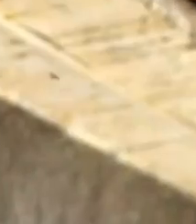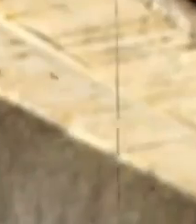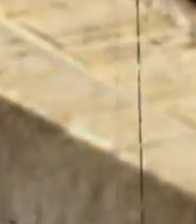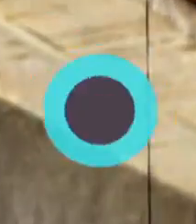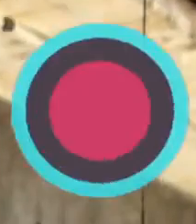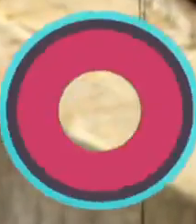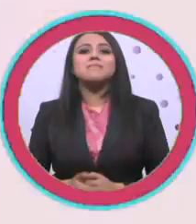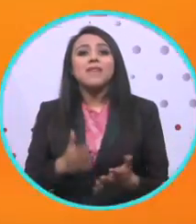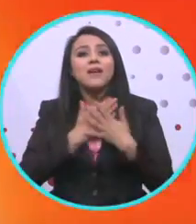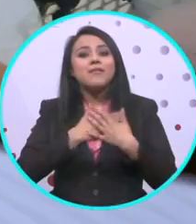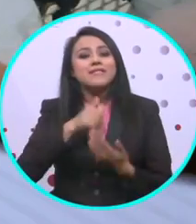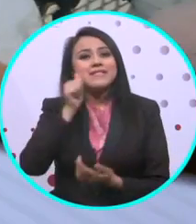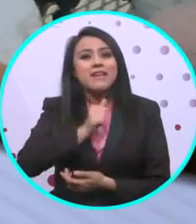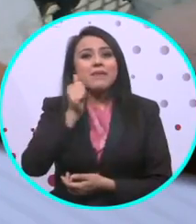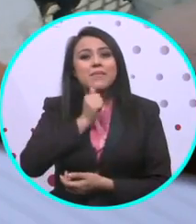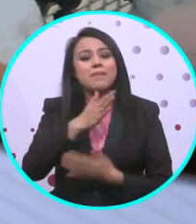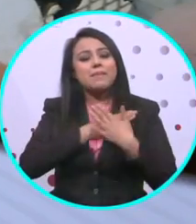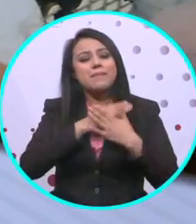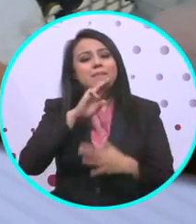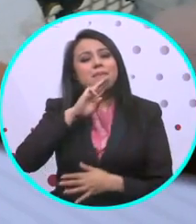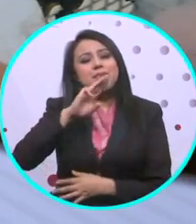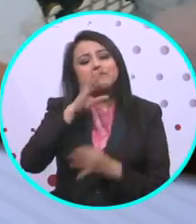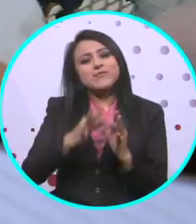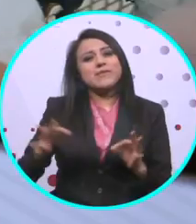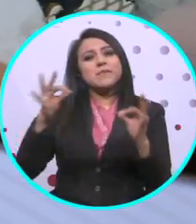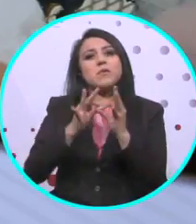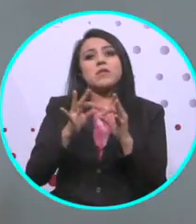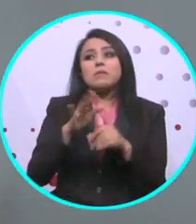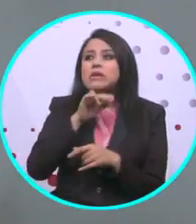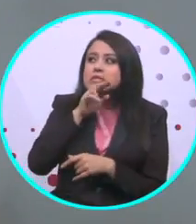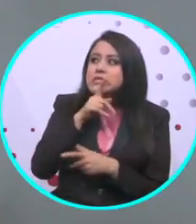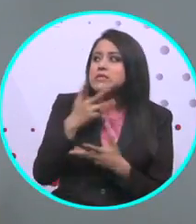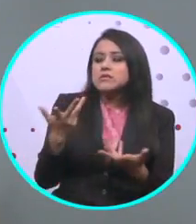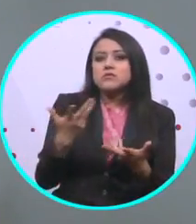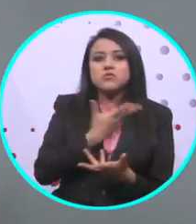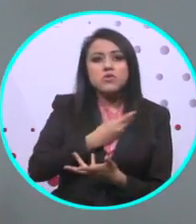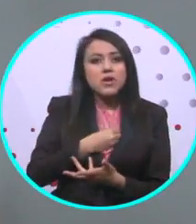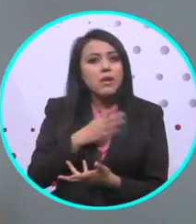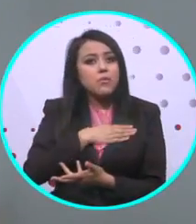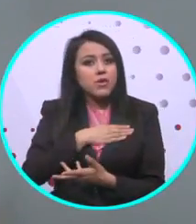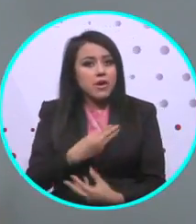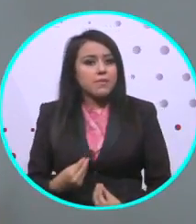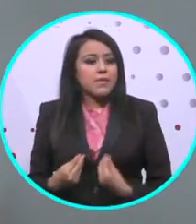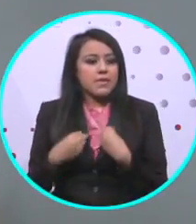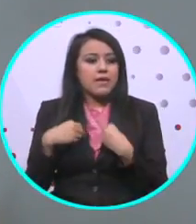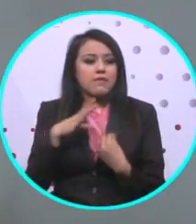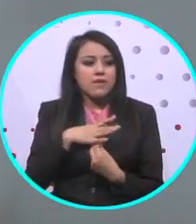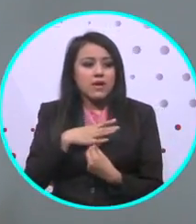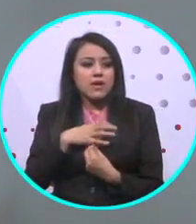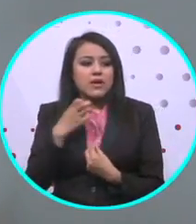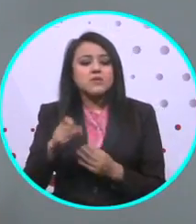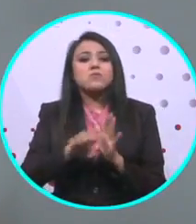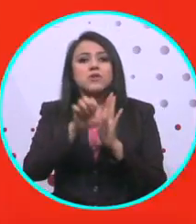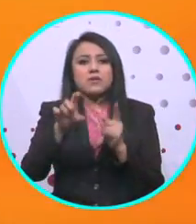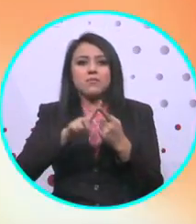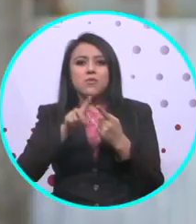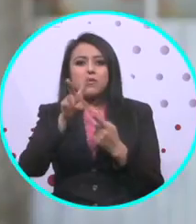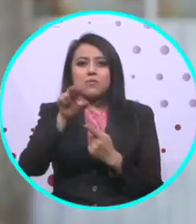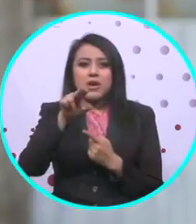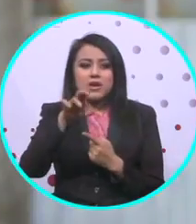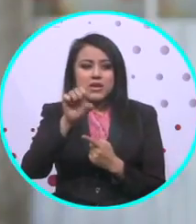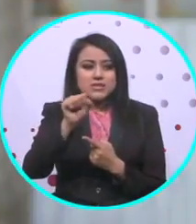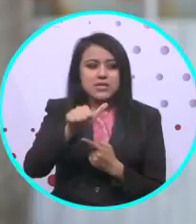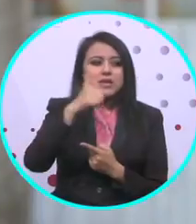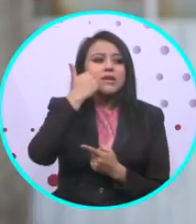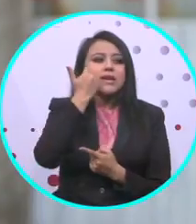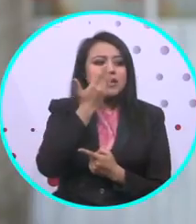El amor de una madre siempre es incondicional y la preocupación por que su hijo tenga una buena calidad de vida es el ejemplo de la señora Vanessa. Quisiera